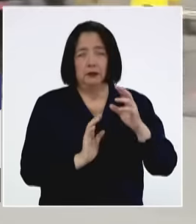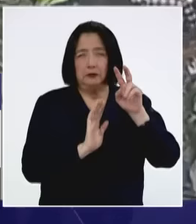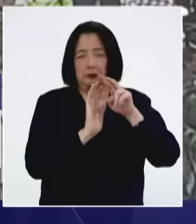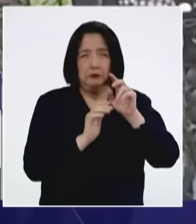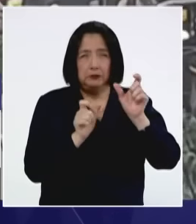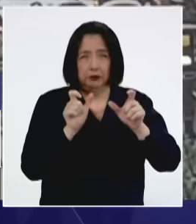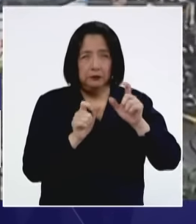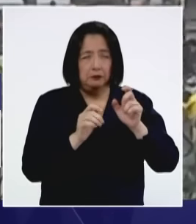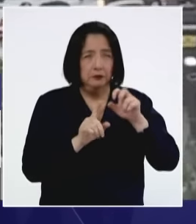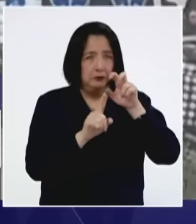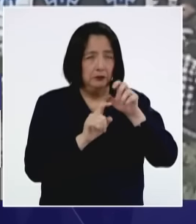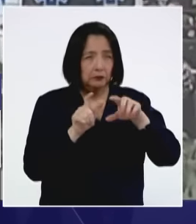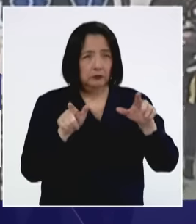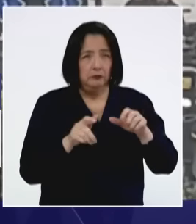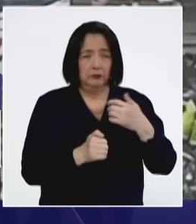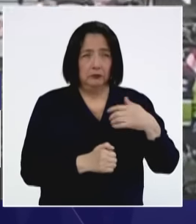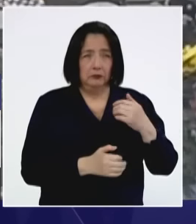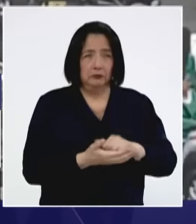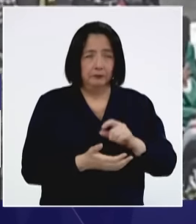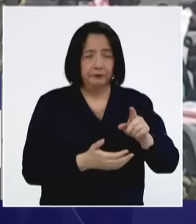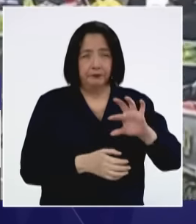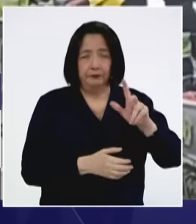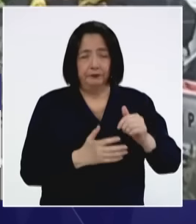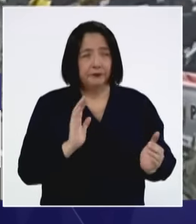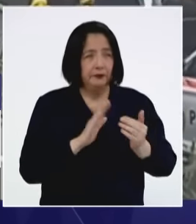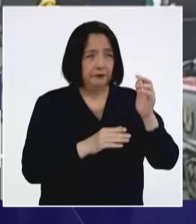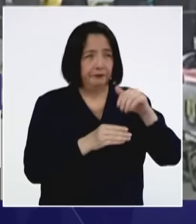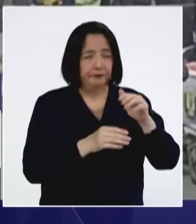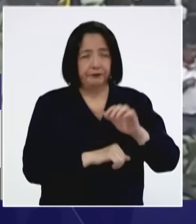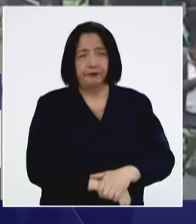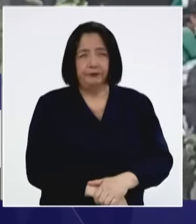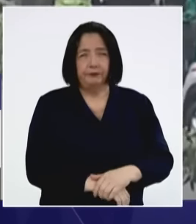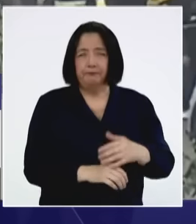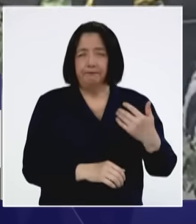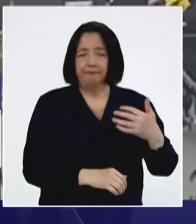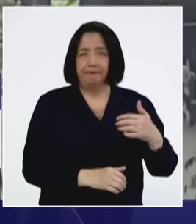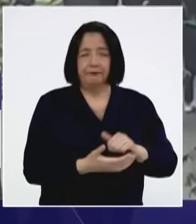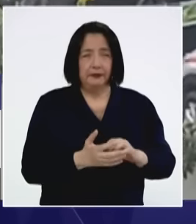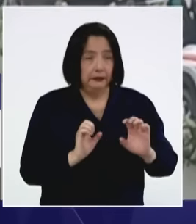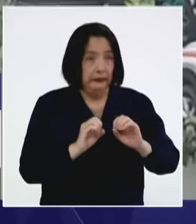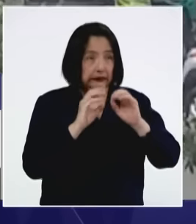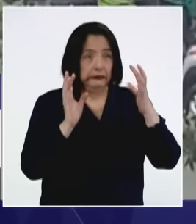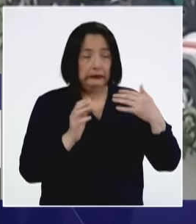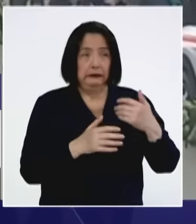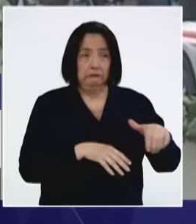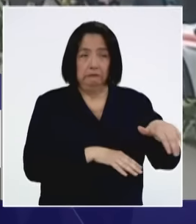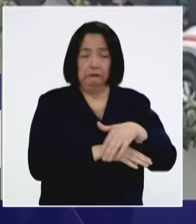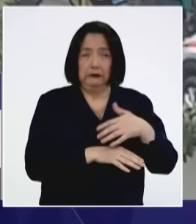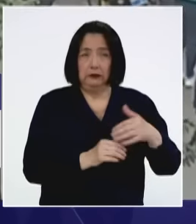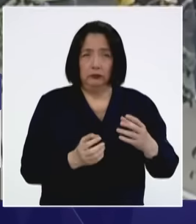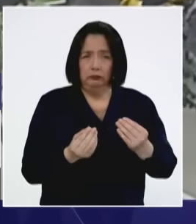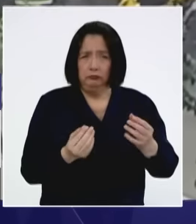por testigos en la zona, en lo que fue este asalto a una agencia bancaria en medio, a plena luz del día, en una avenida, en una